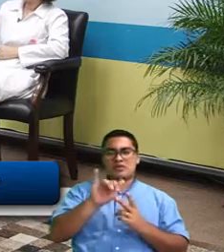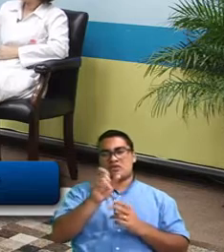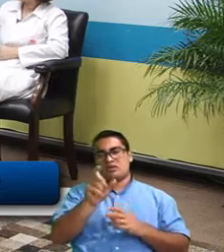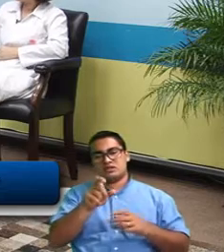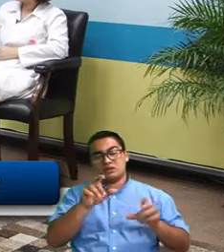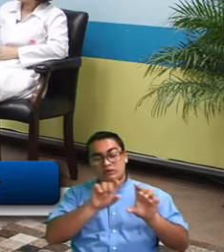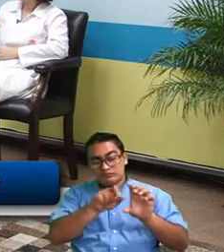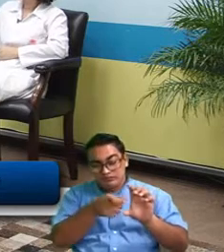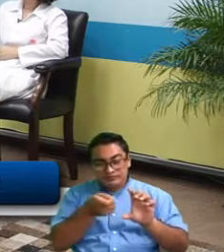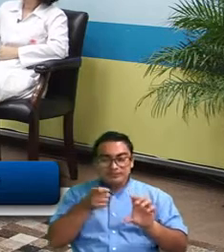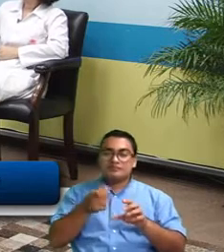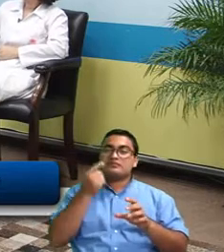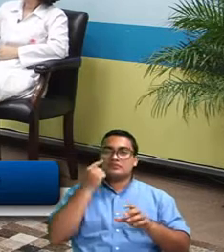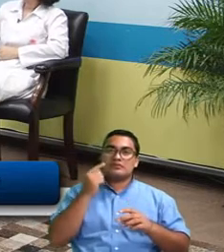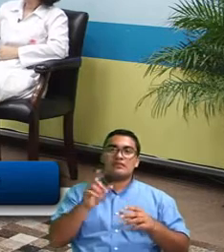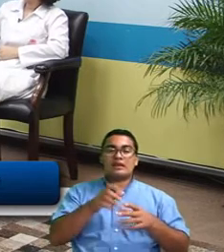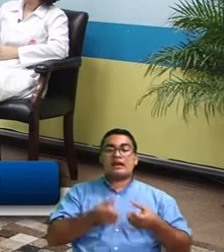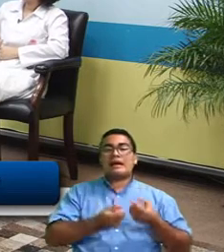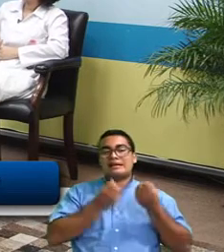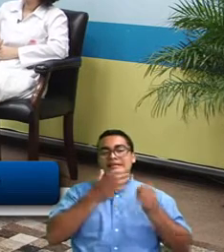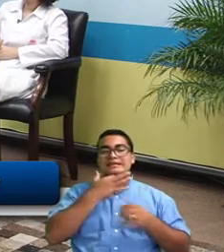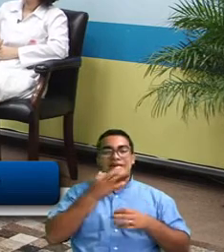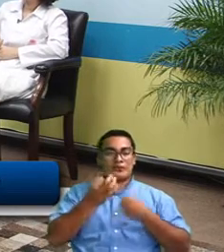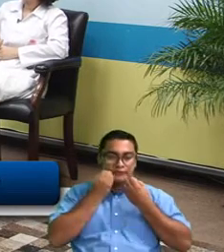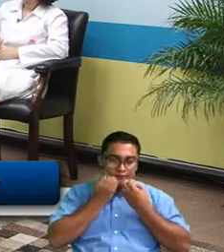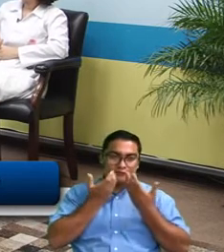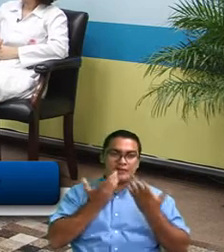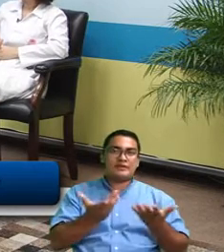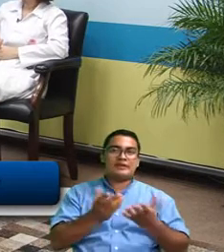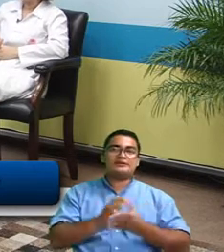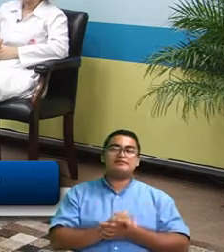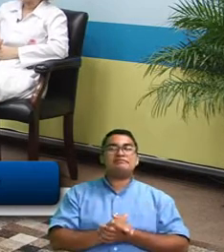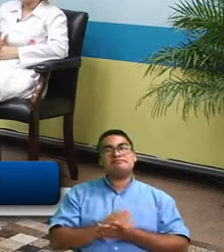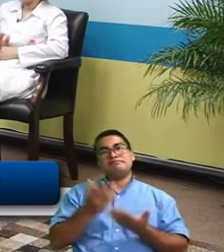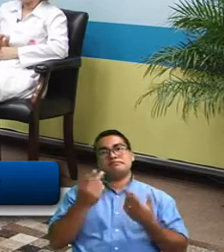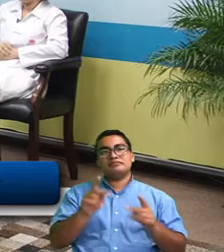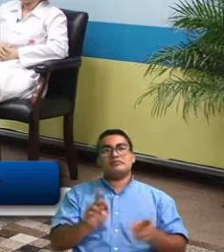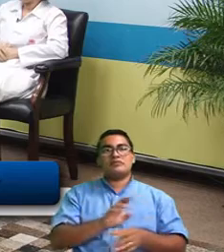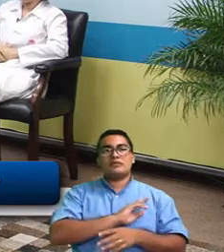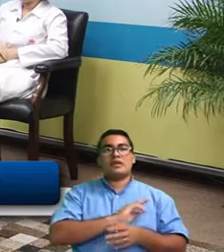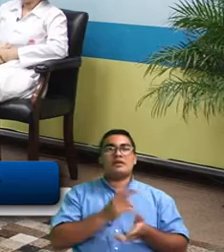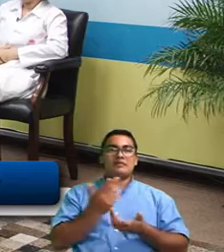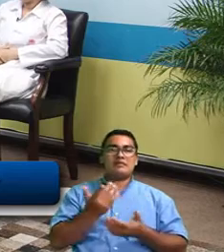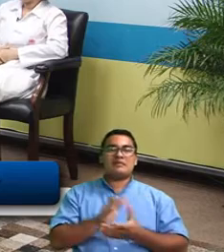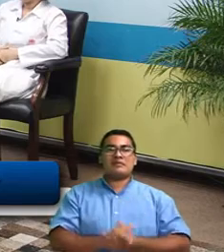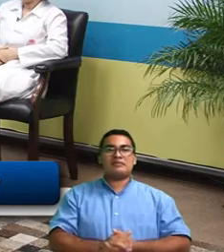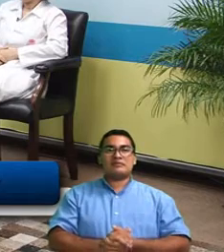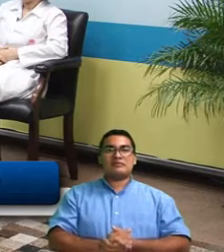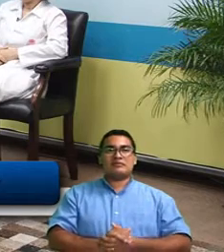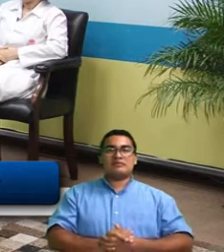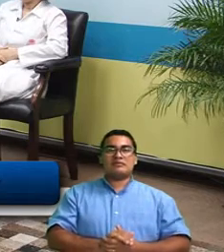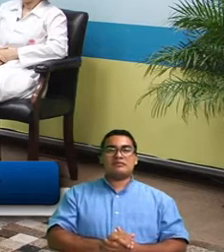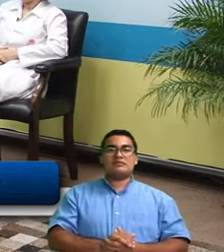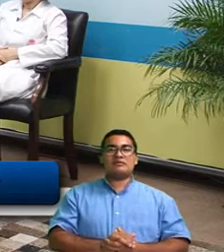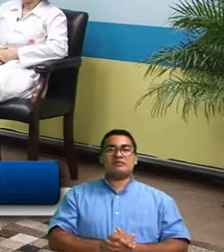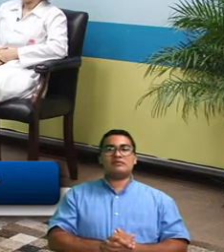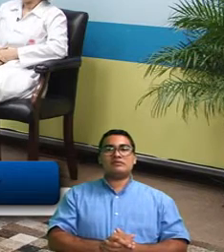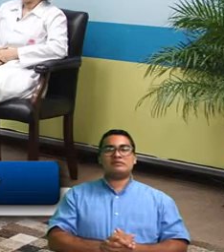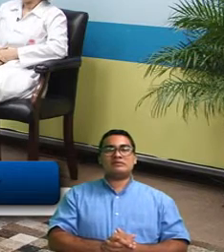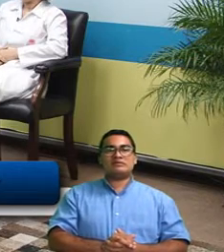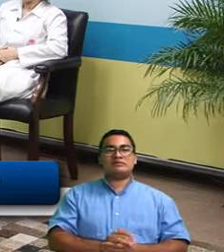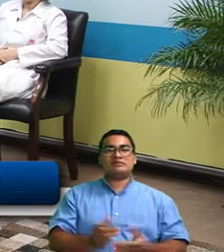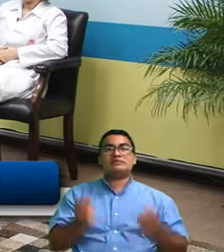la biopsia dice que es un cáncer, hasta ese momento podemos decirlo. Mientras tanto, no. Ya, ahora, Una vez que